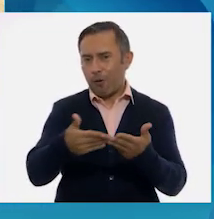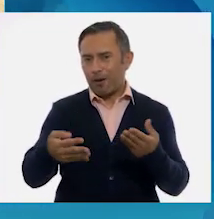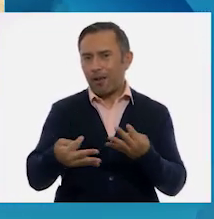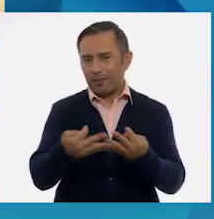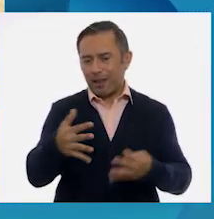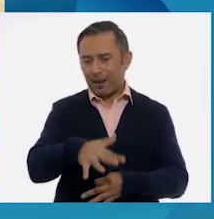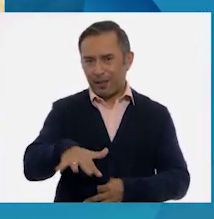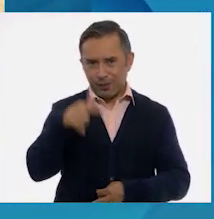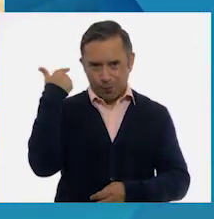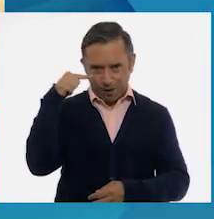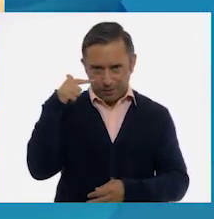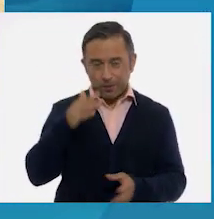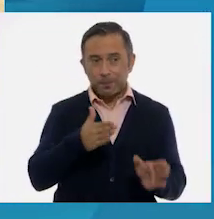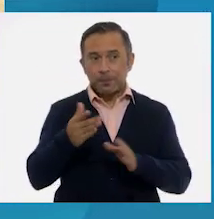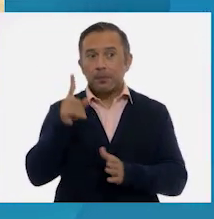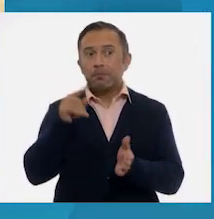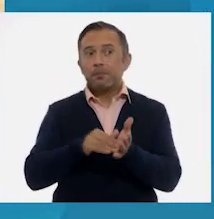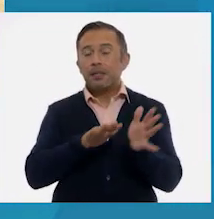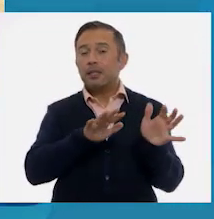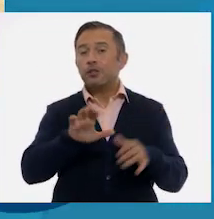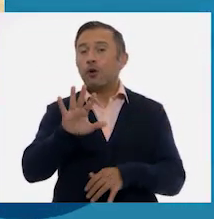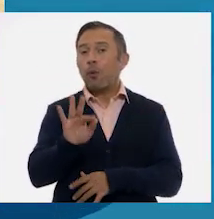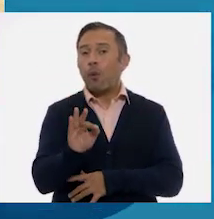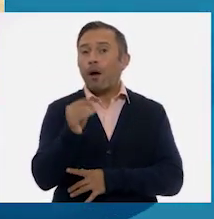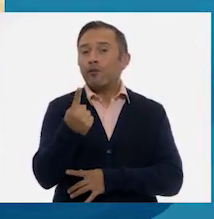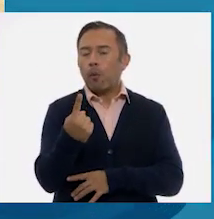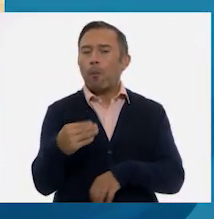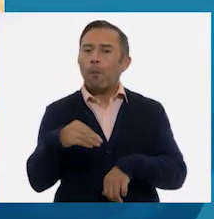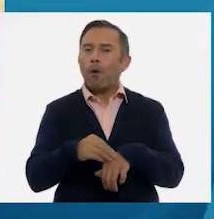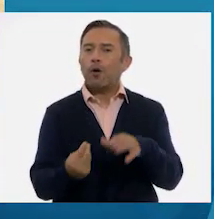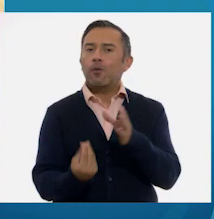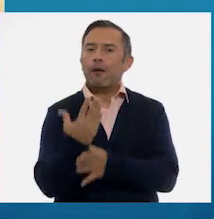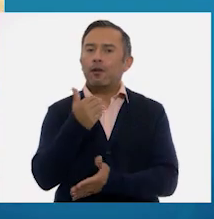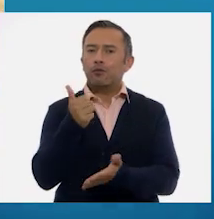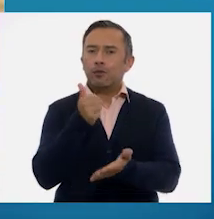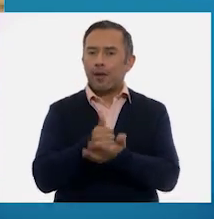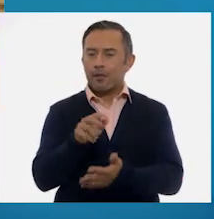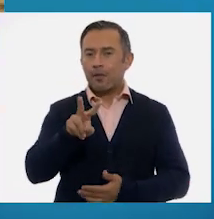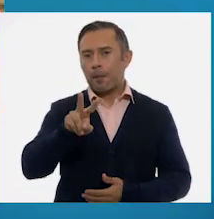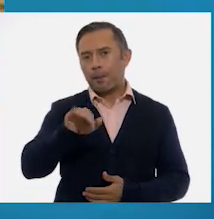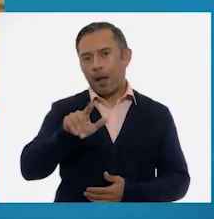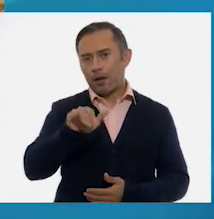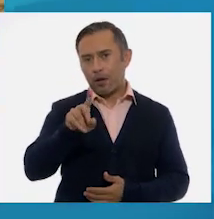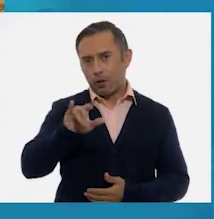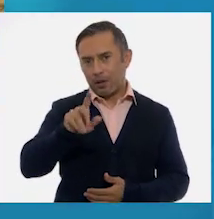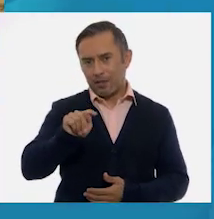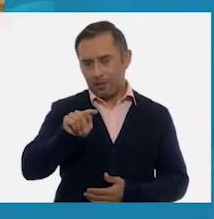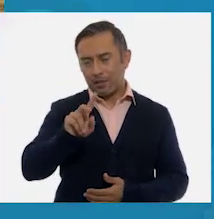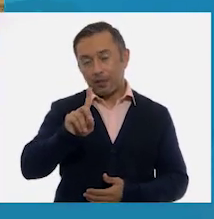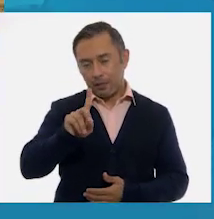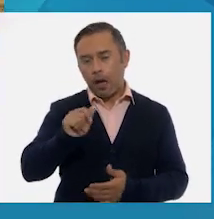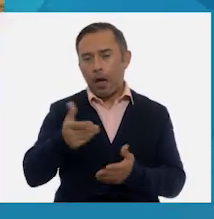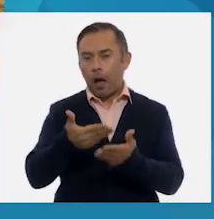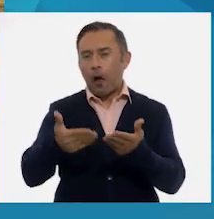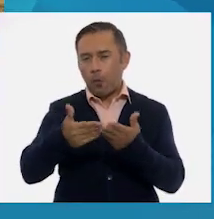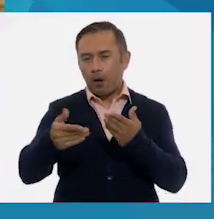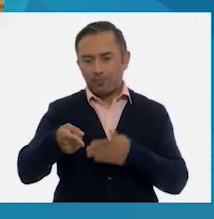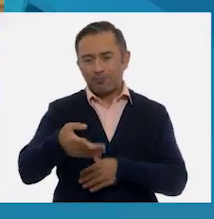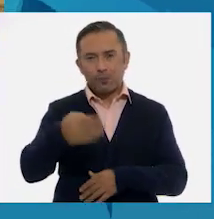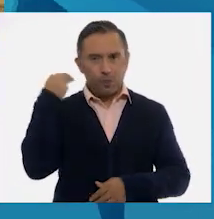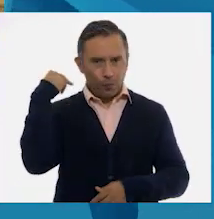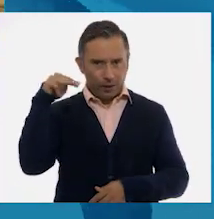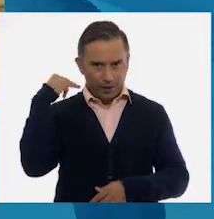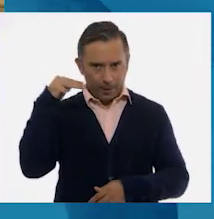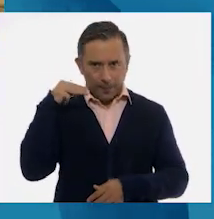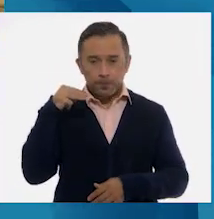en 1541 se estableció la ciudad de Valladolid, hoy Morelia. En estas ciudades inició